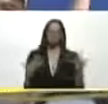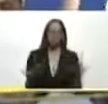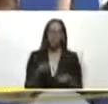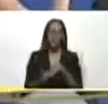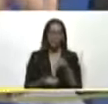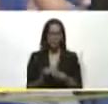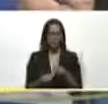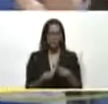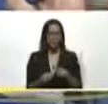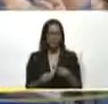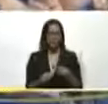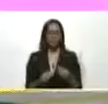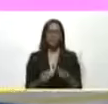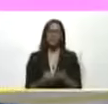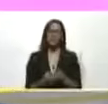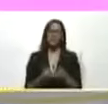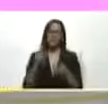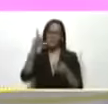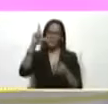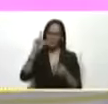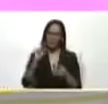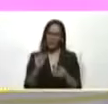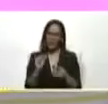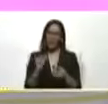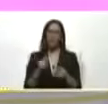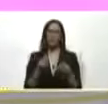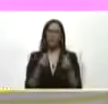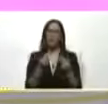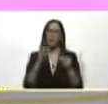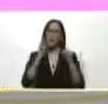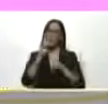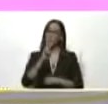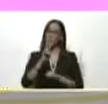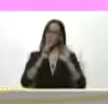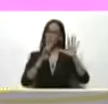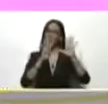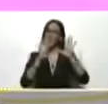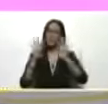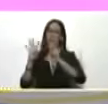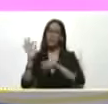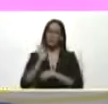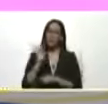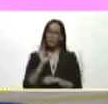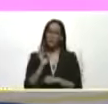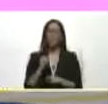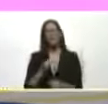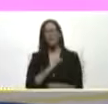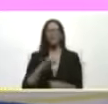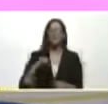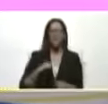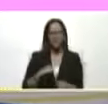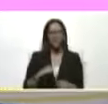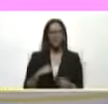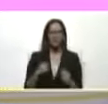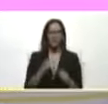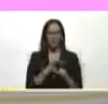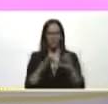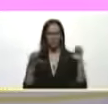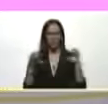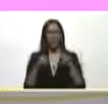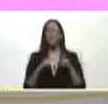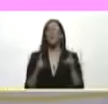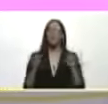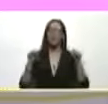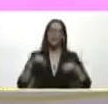hecho Si hubiesen bajado los ingresos un 99% hubiese privatizado la educación Pero en Venezuela los estudiantes